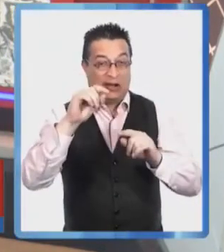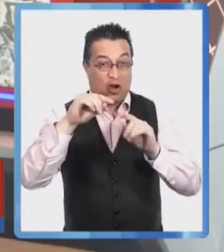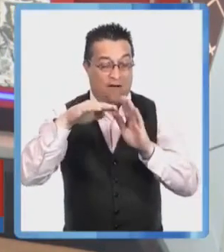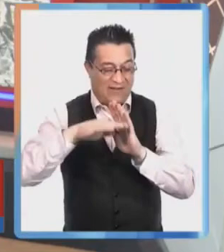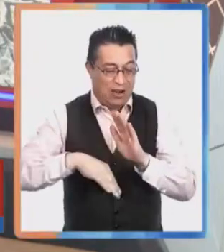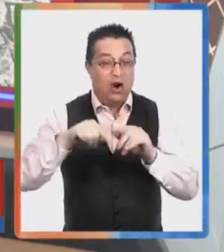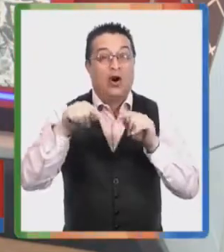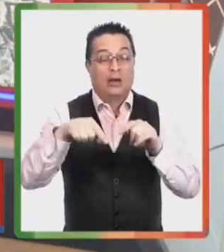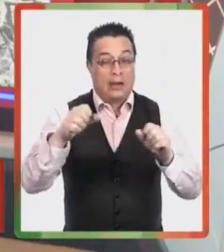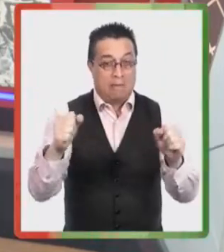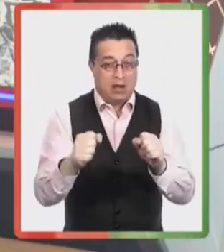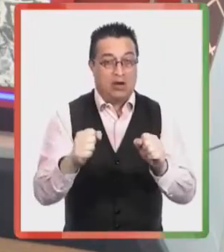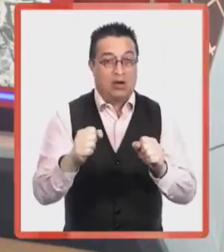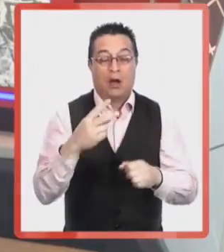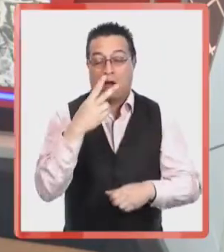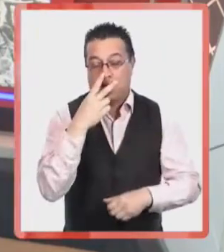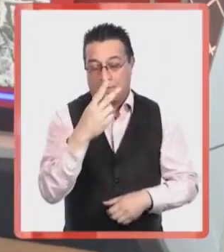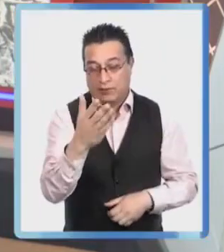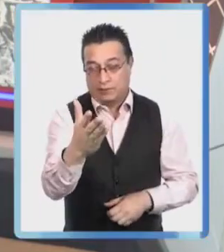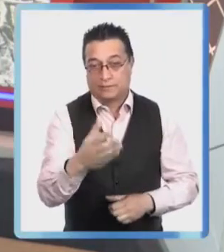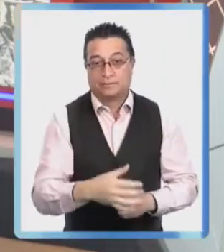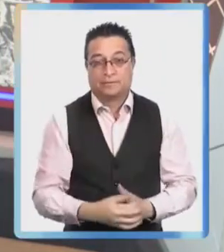invierno. Contivisión con la nota.